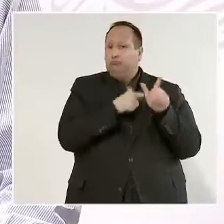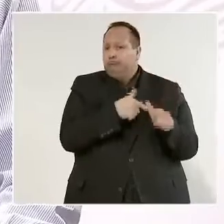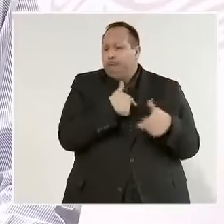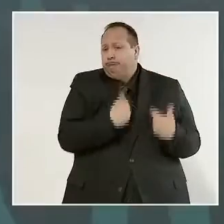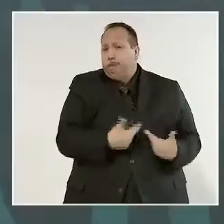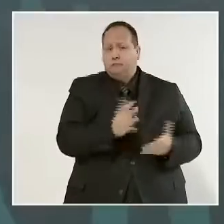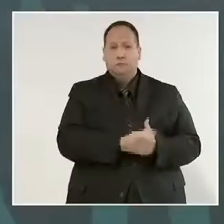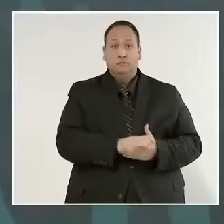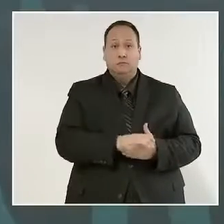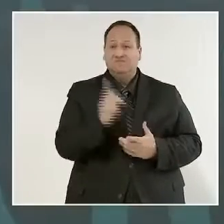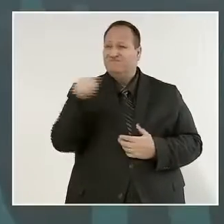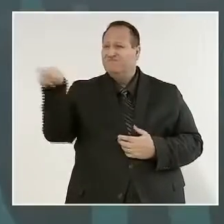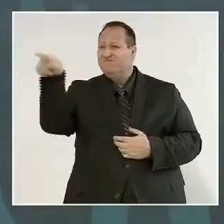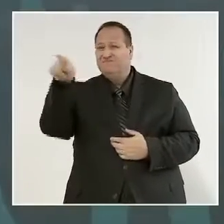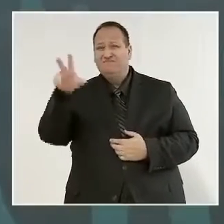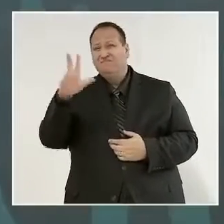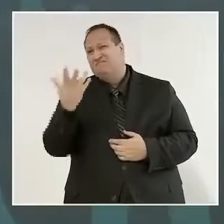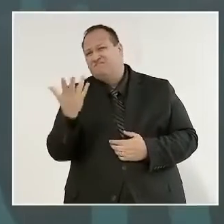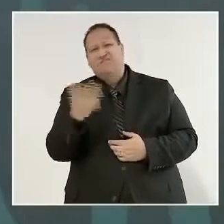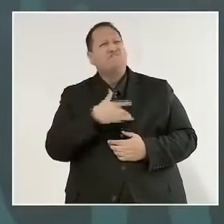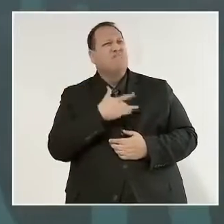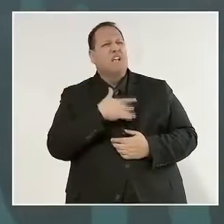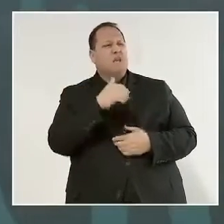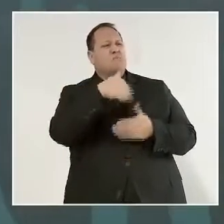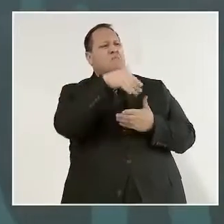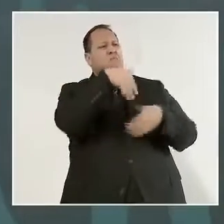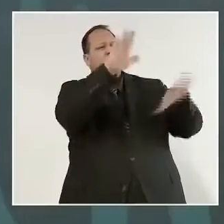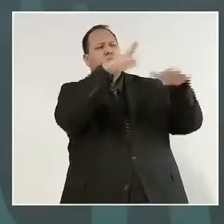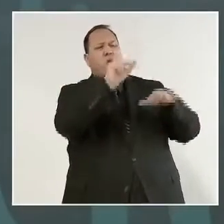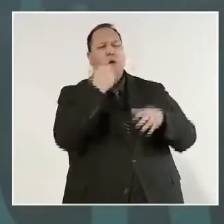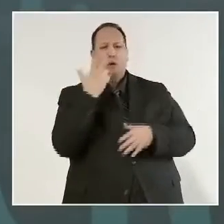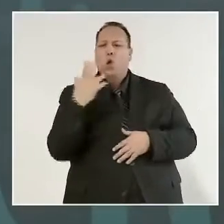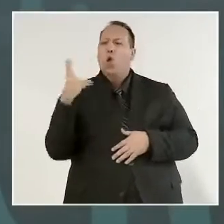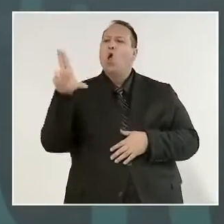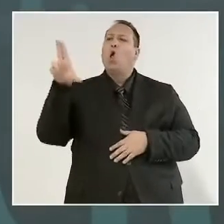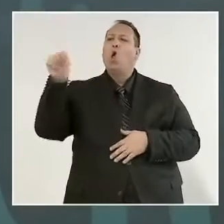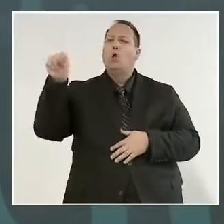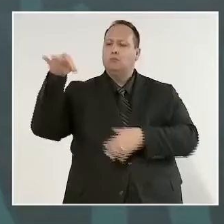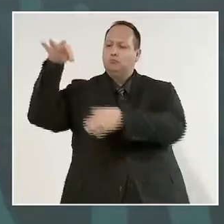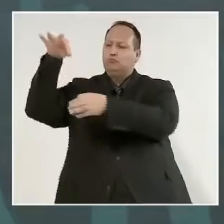Si desean que me vaya, es no.